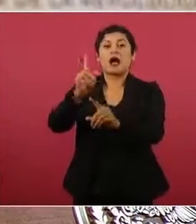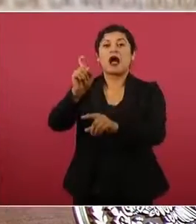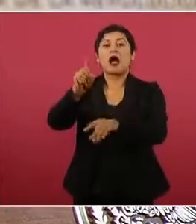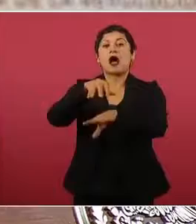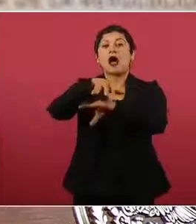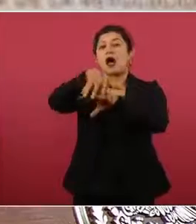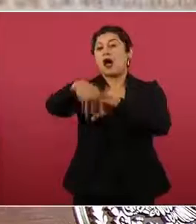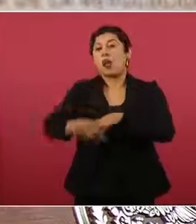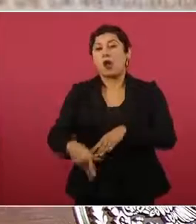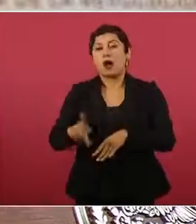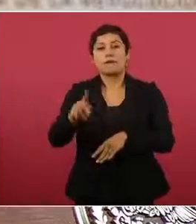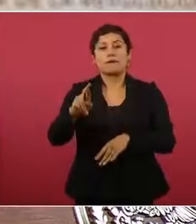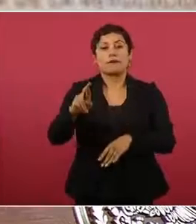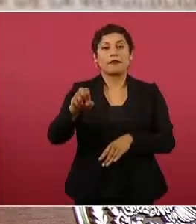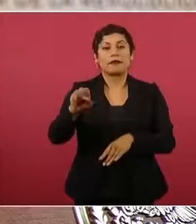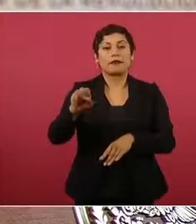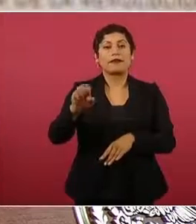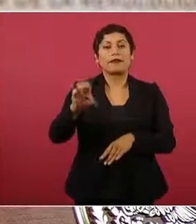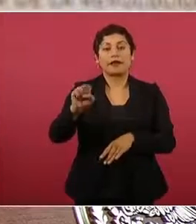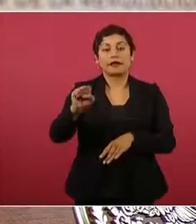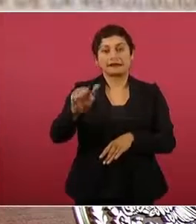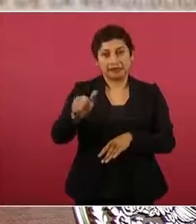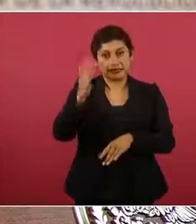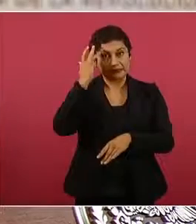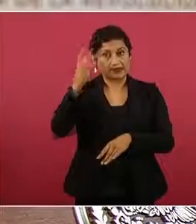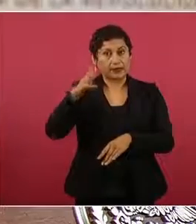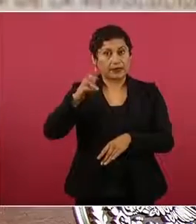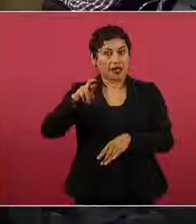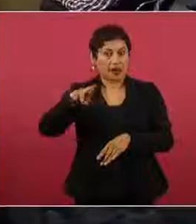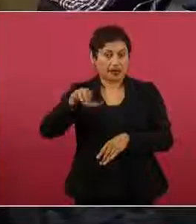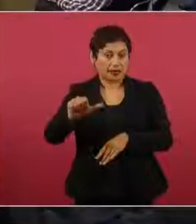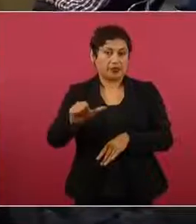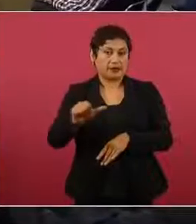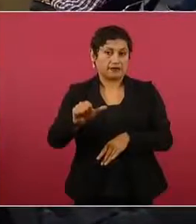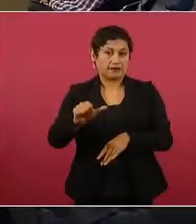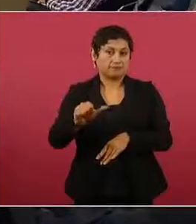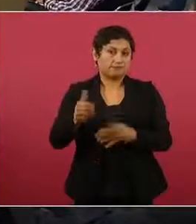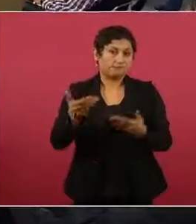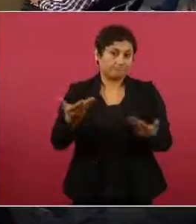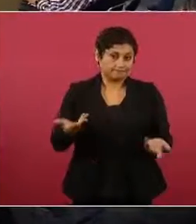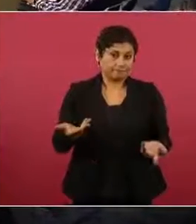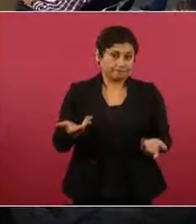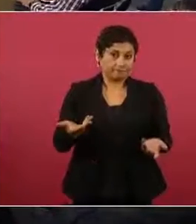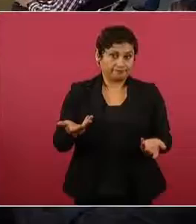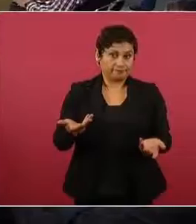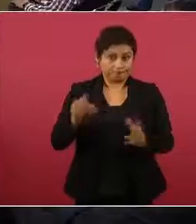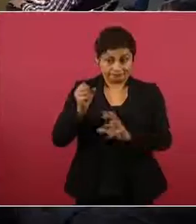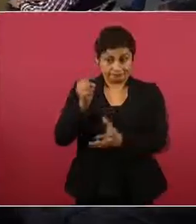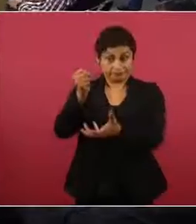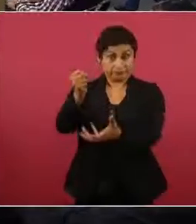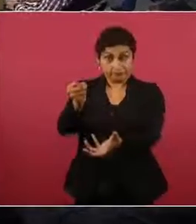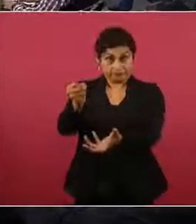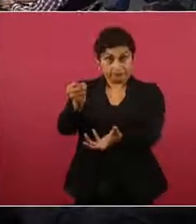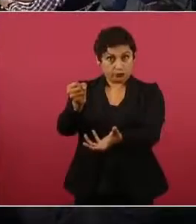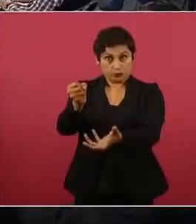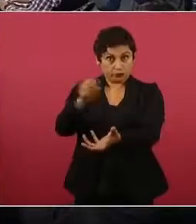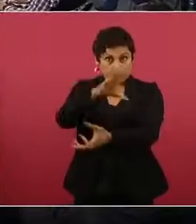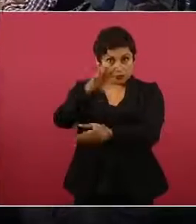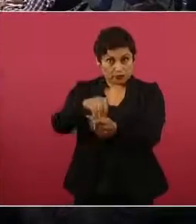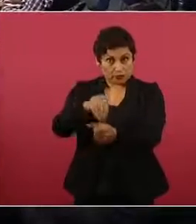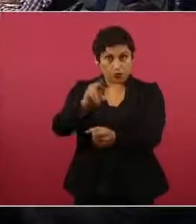que no va a costar eso. Se están invirtiendo 8,000 millones nada más en la presa,